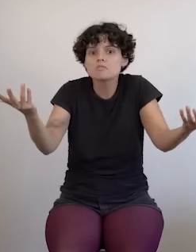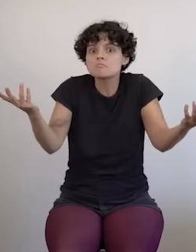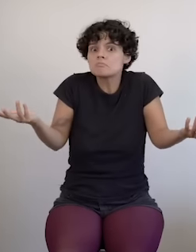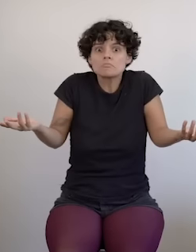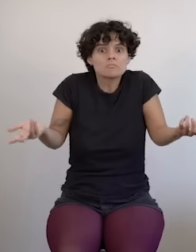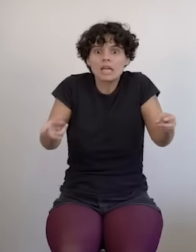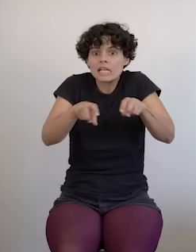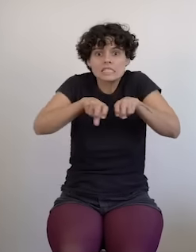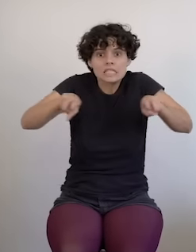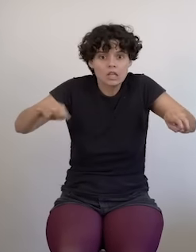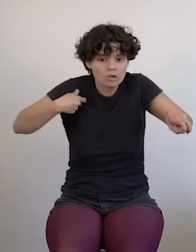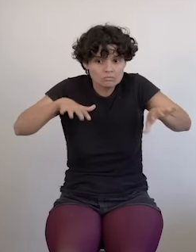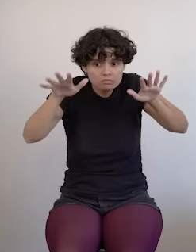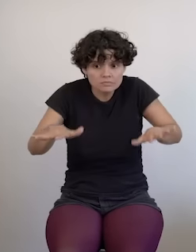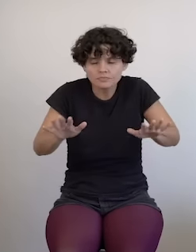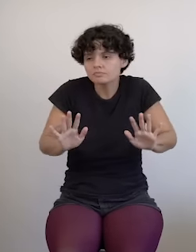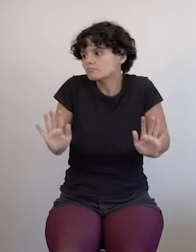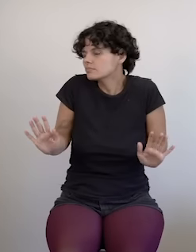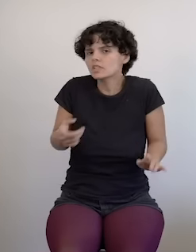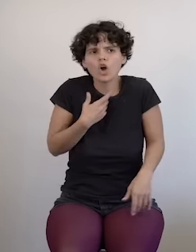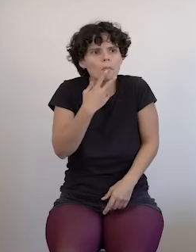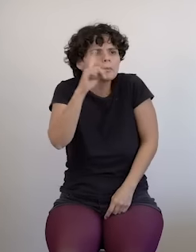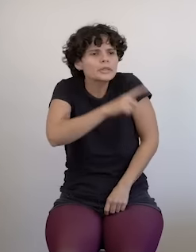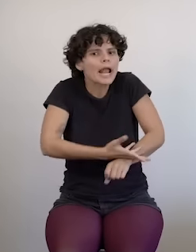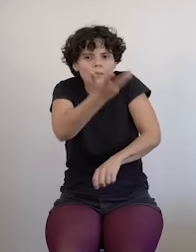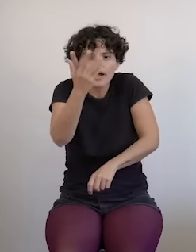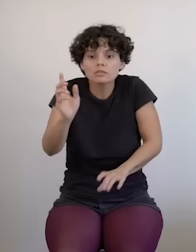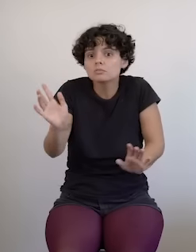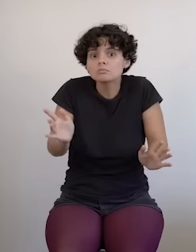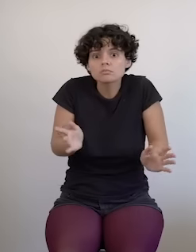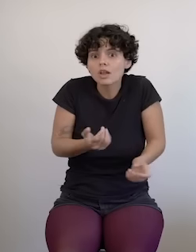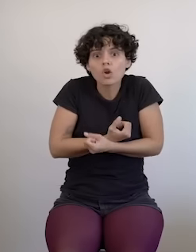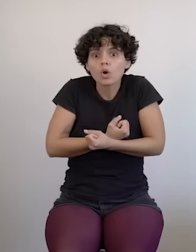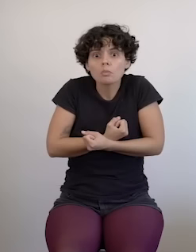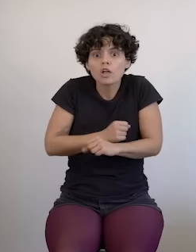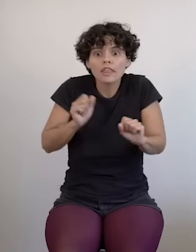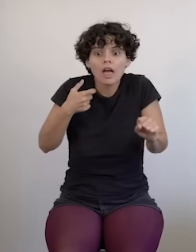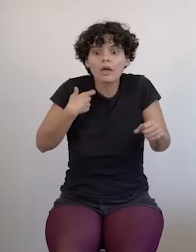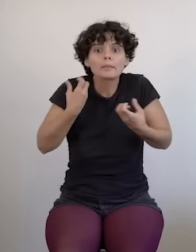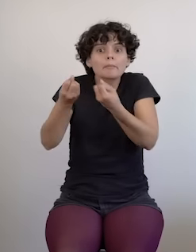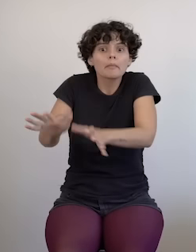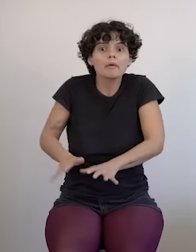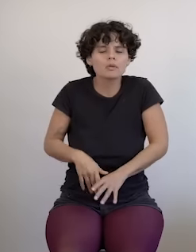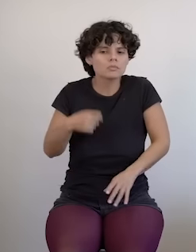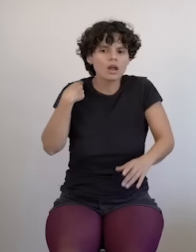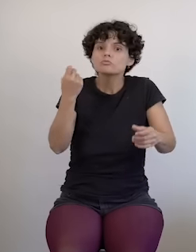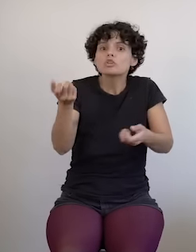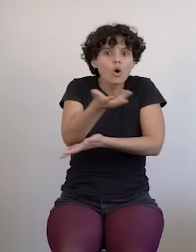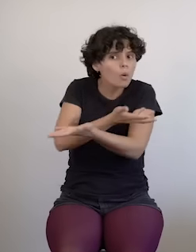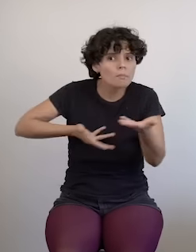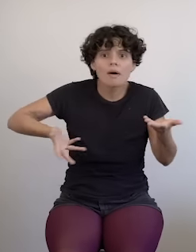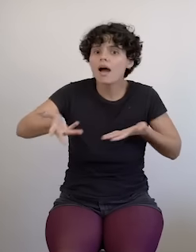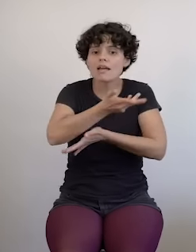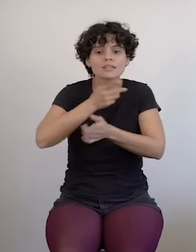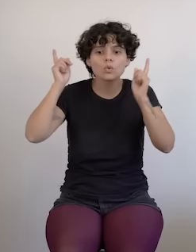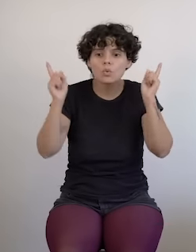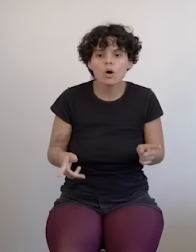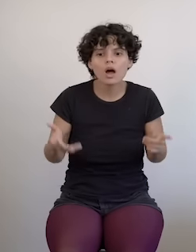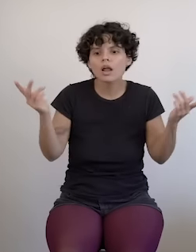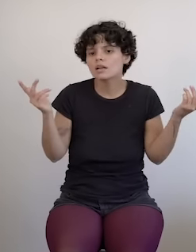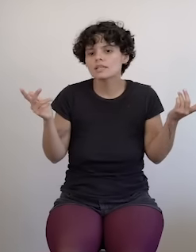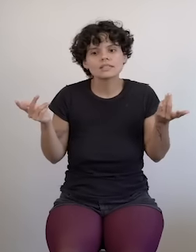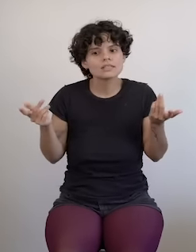guay. Ahí al sillón y cachai, mi señora, puta, weón. No, no, ¿qué vamos a hacer, weón? No tenemos ni plata, pero puta, weón, aquí se comparte,